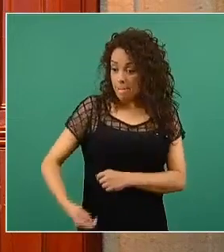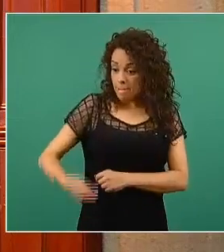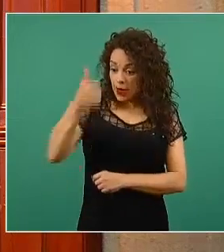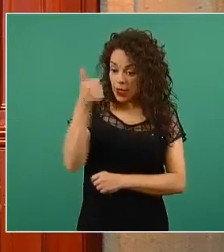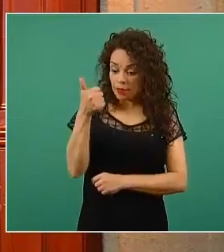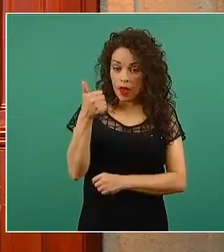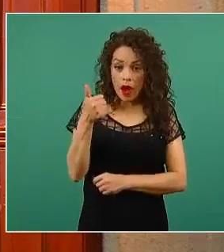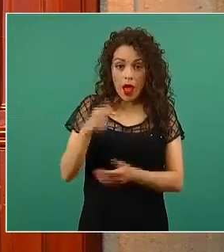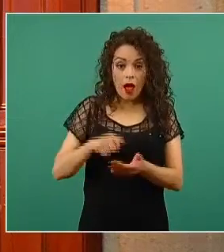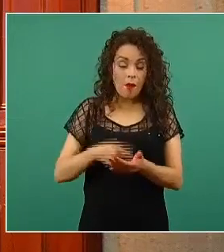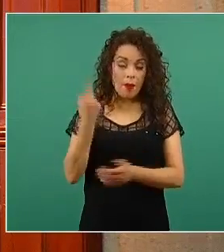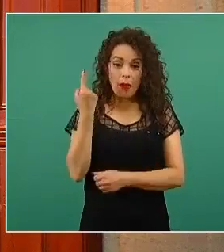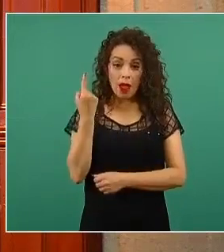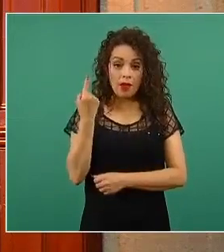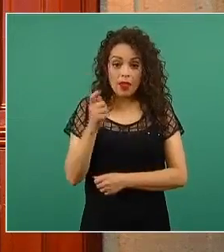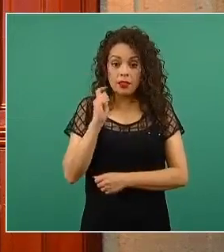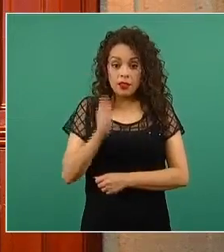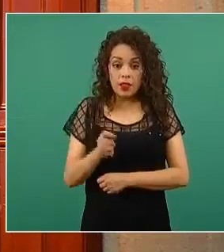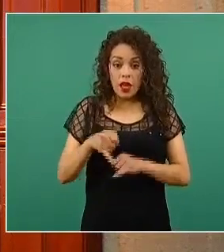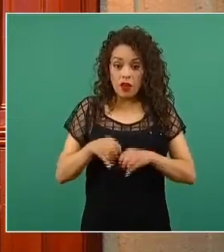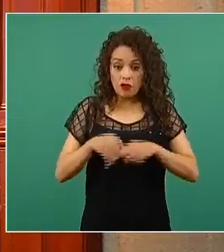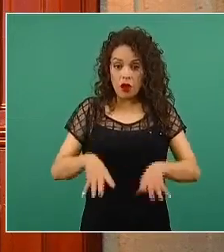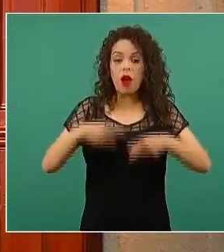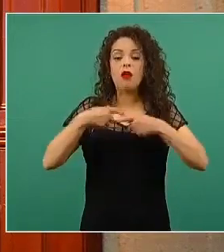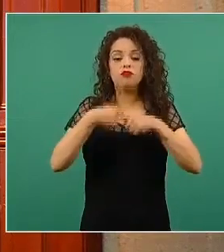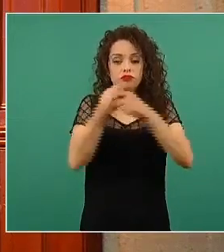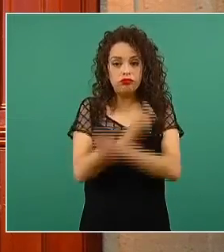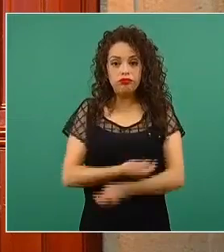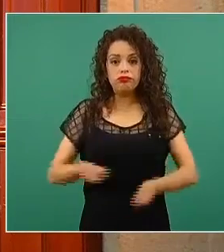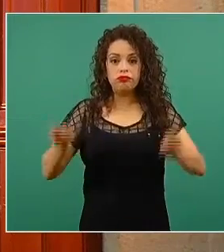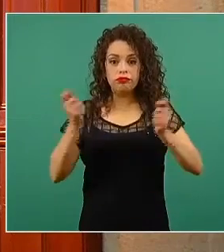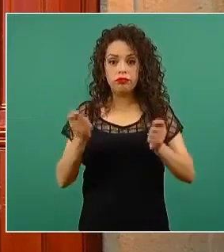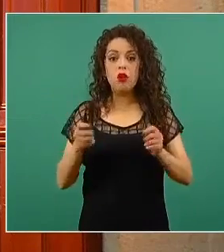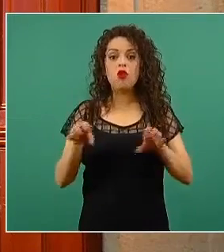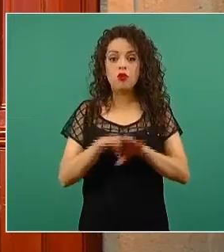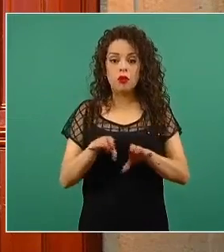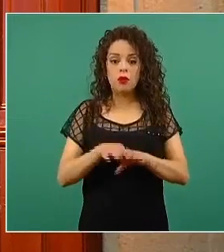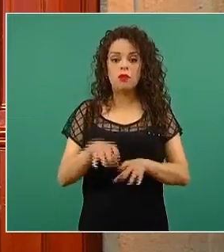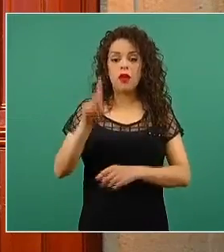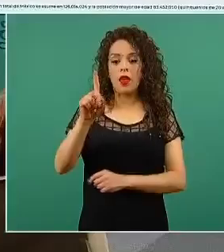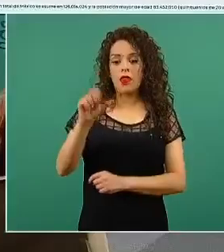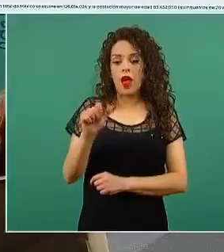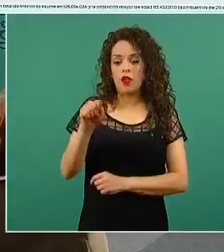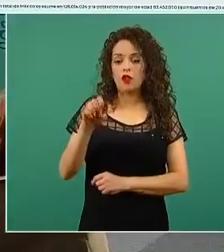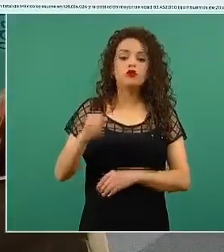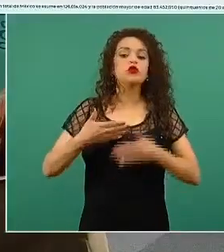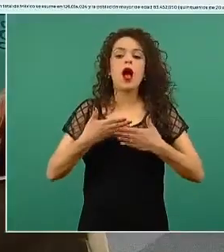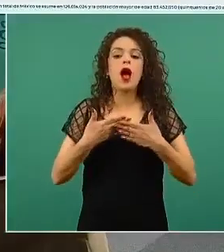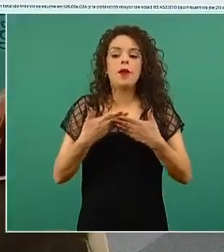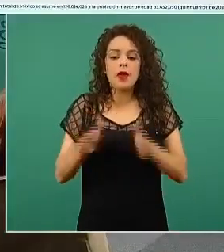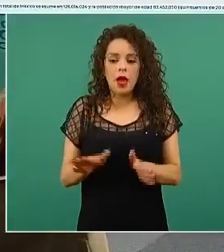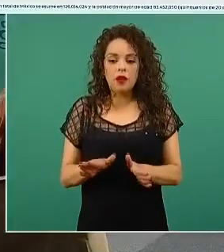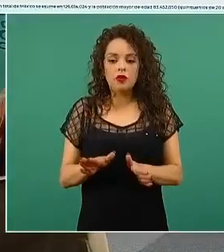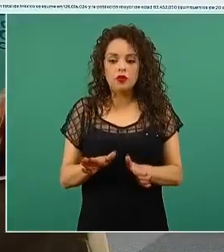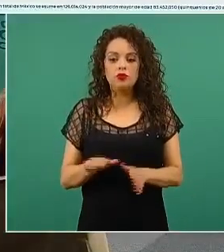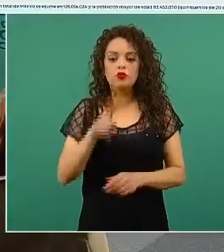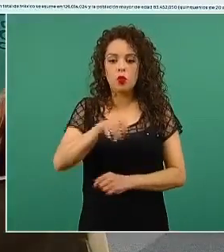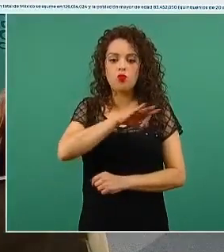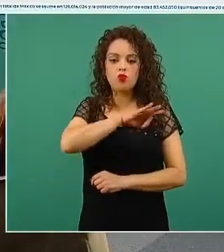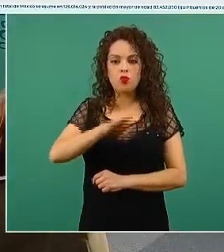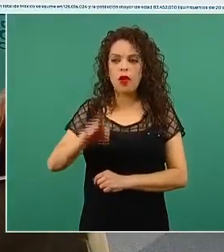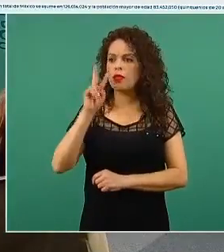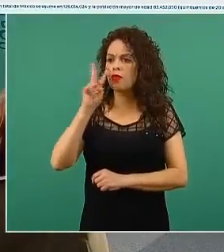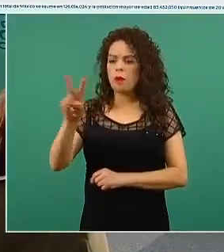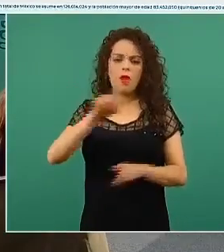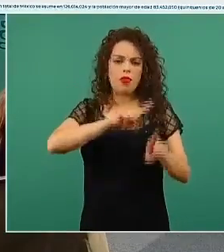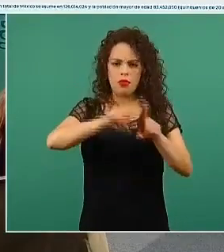se pone a disposición de todas las personas a través de los datos abiertos y obviamente pueden ser consultados por todos